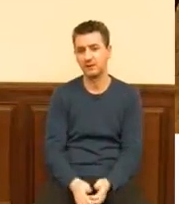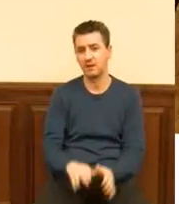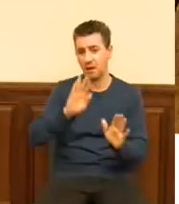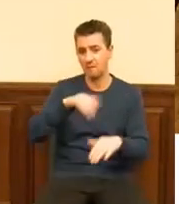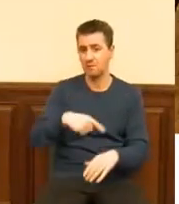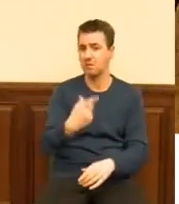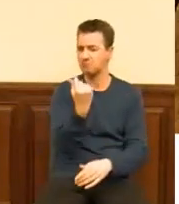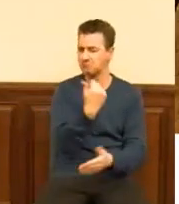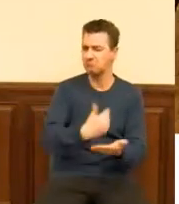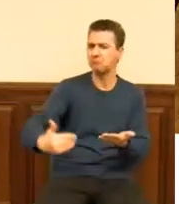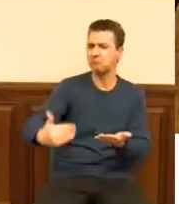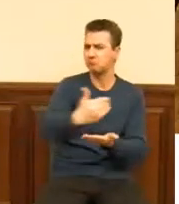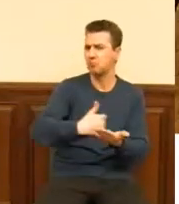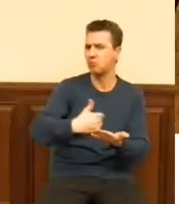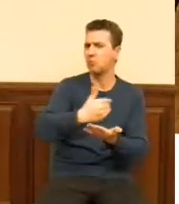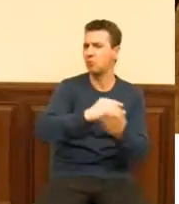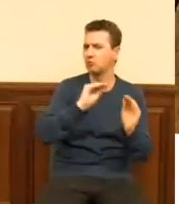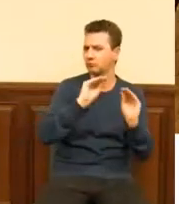un beneficio